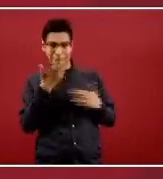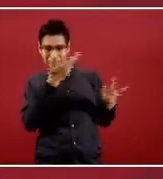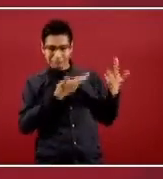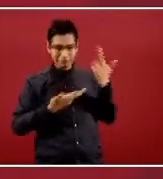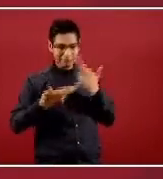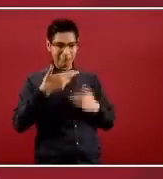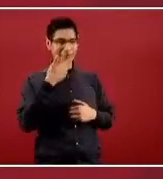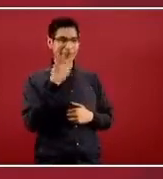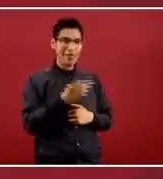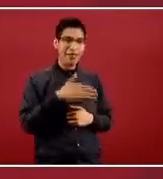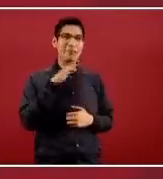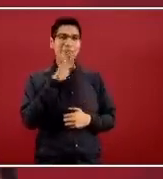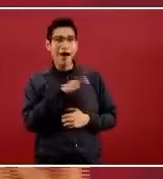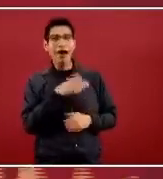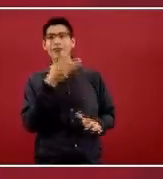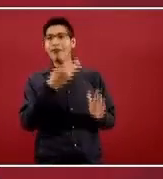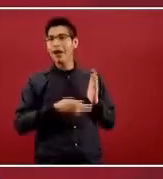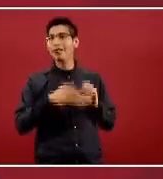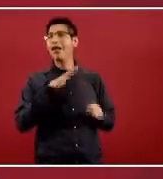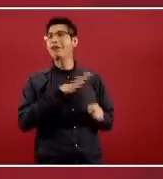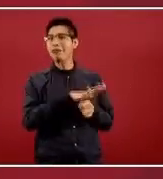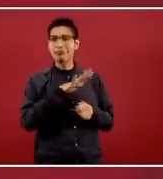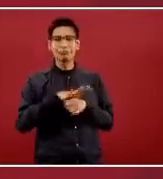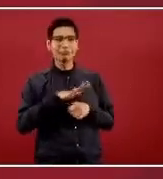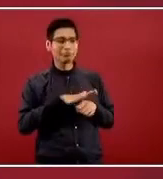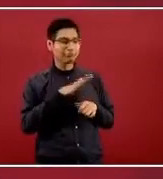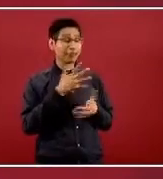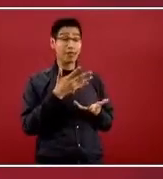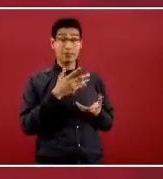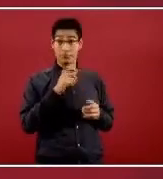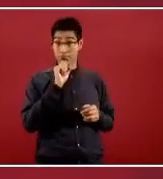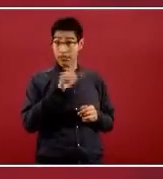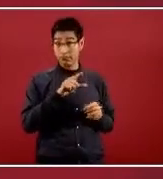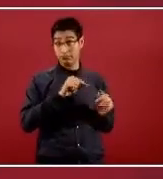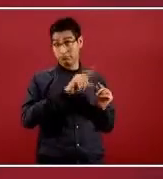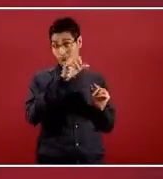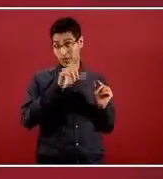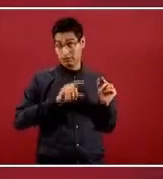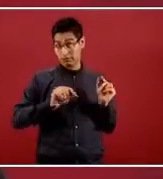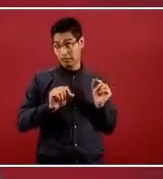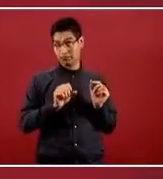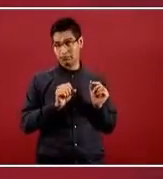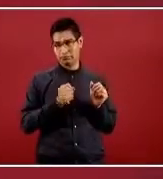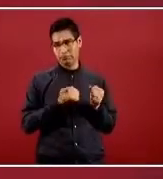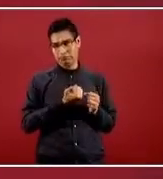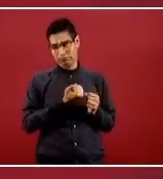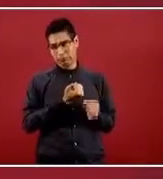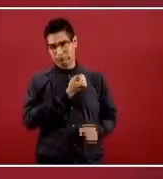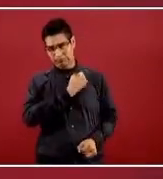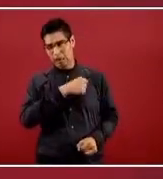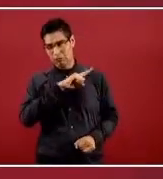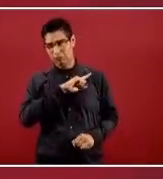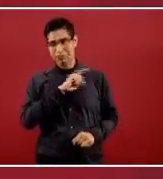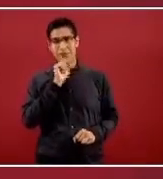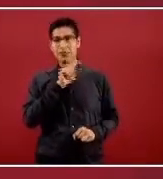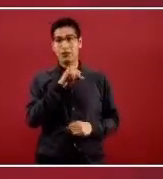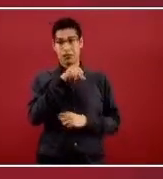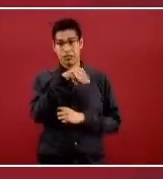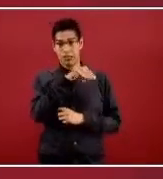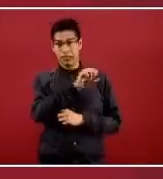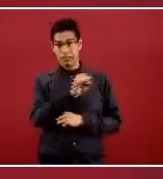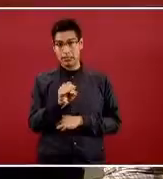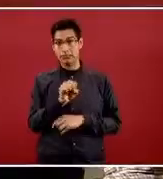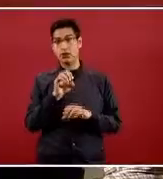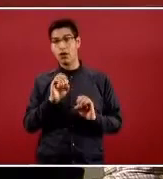los distintos hospitales. Para las instituciones nacionales de salud como el ISSSTE y el IMSS ha sido relativamente fácil porque existen